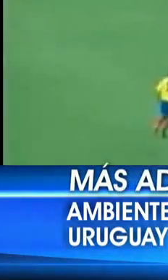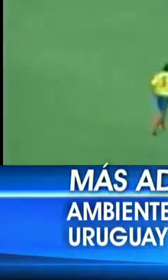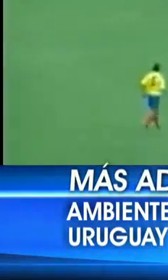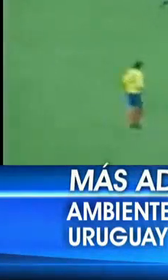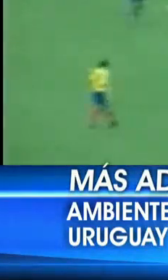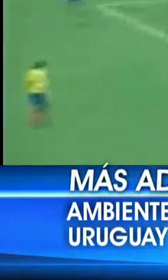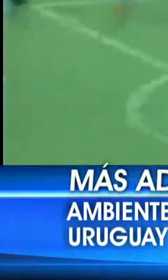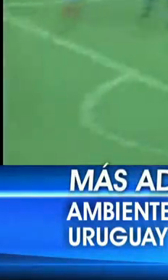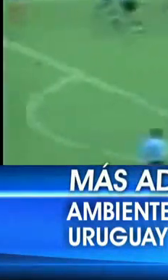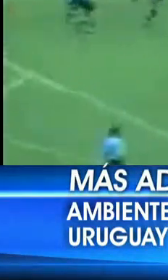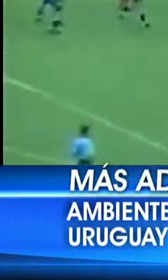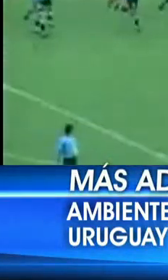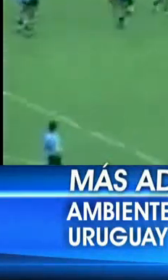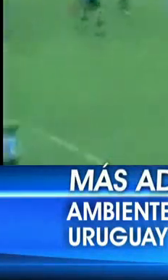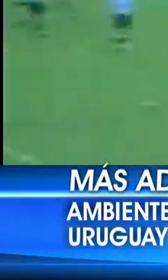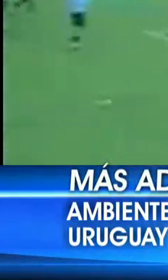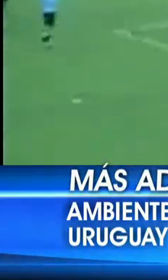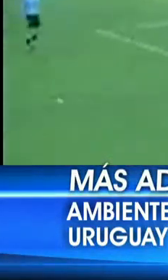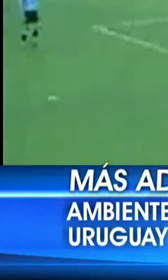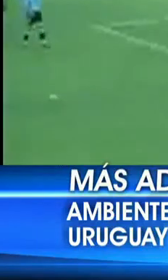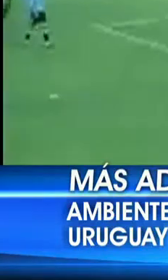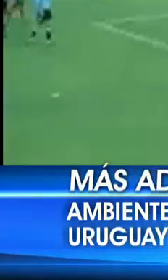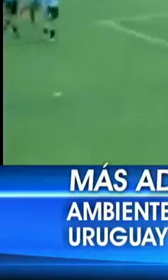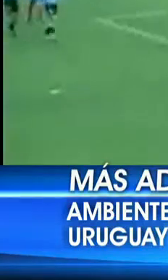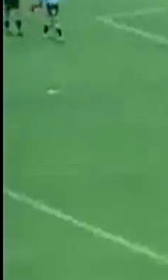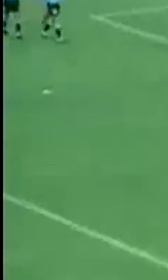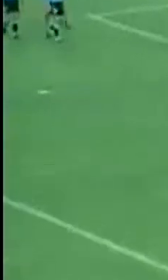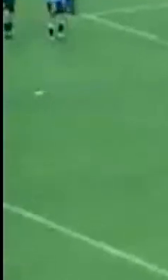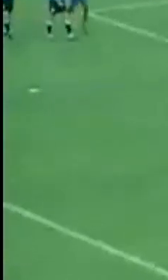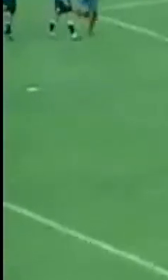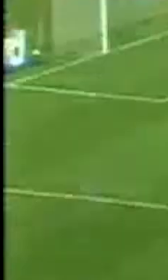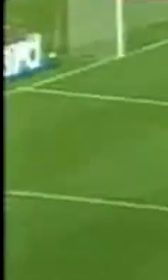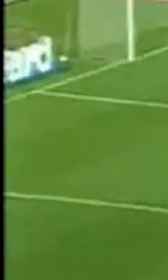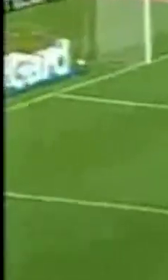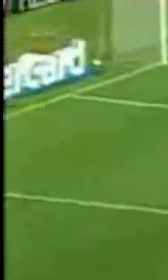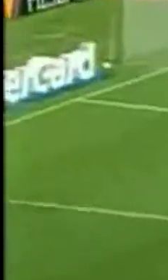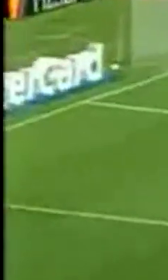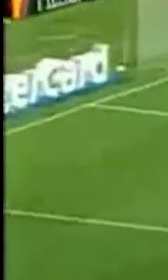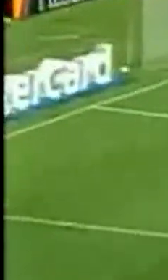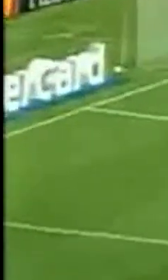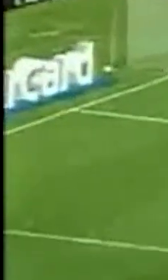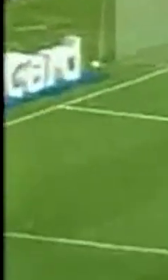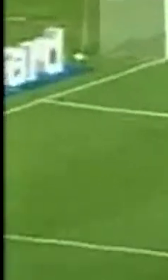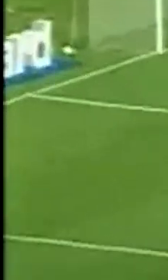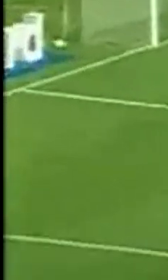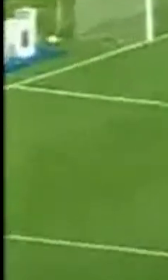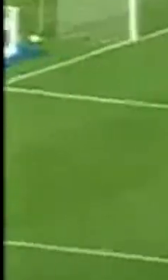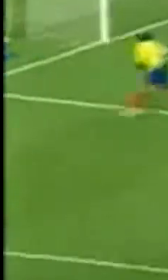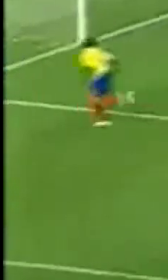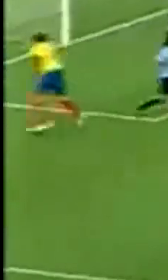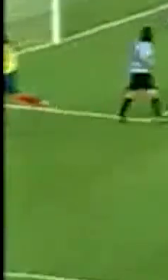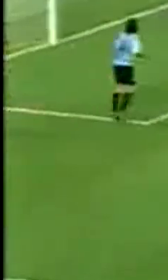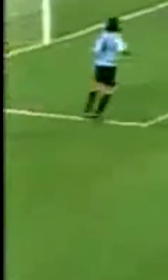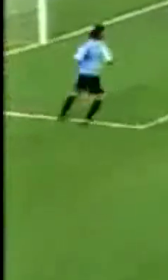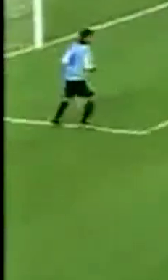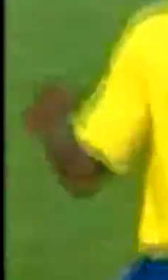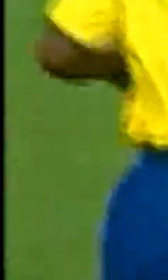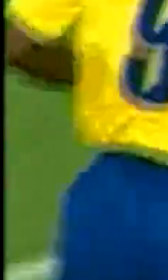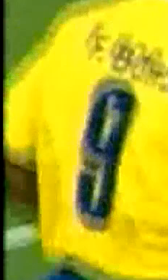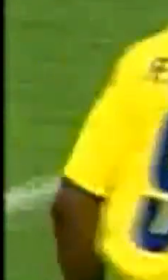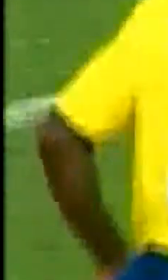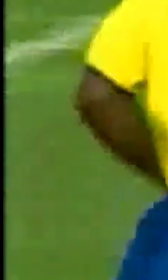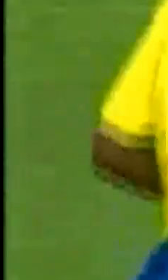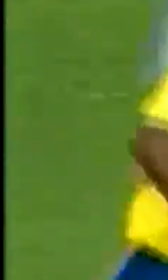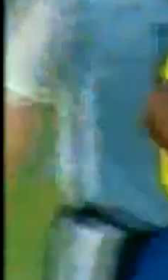previas. Estaremos con Sofía Vintimilla, ya sabremos cómo está nuestra selección, sabremos cómo está el ambiente y sobre todo cómo viven